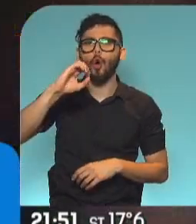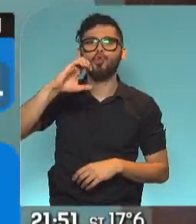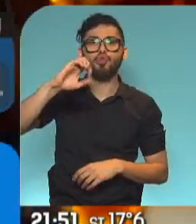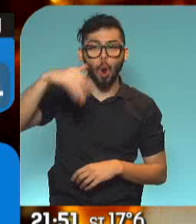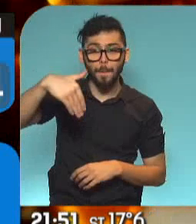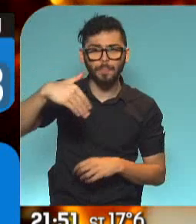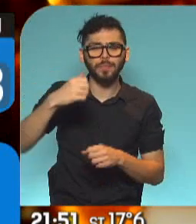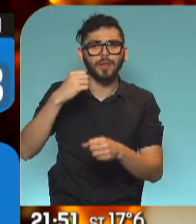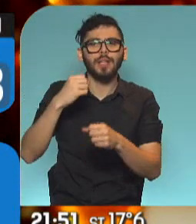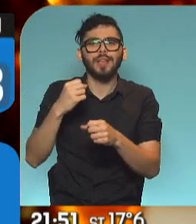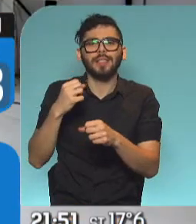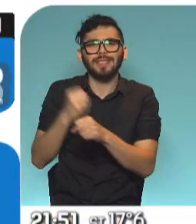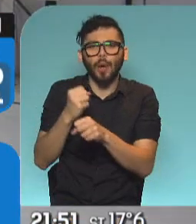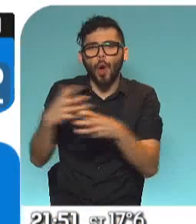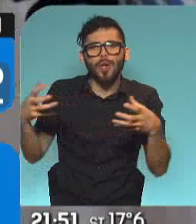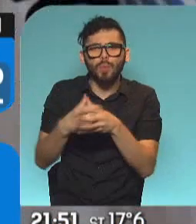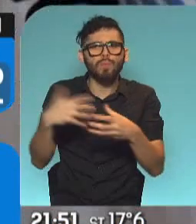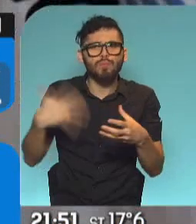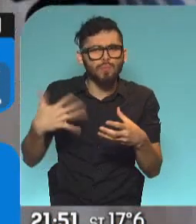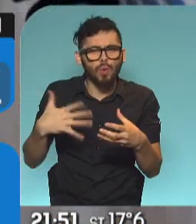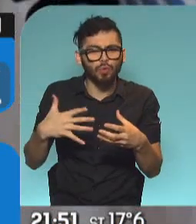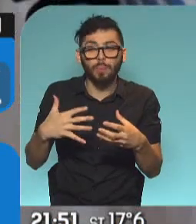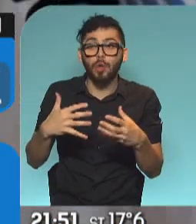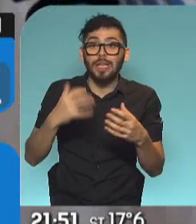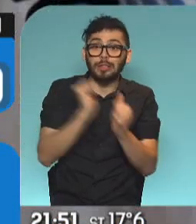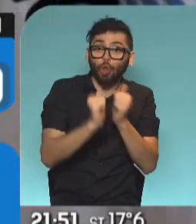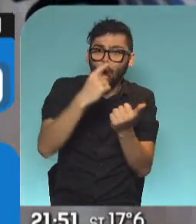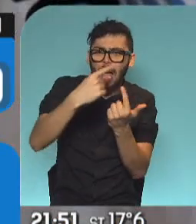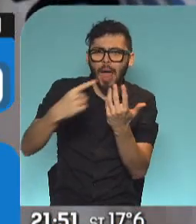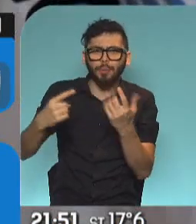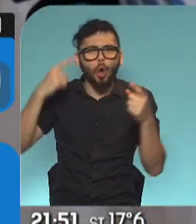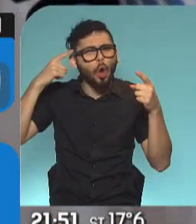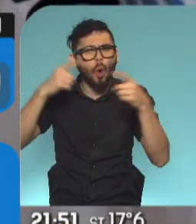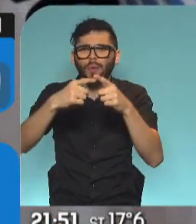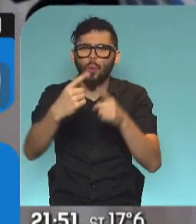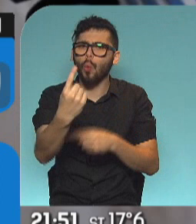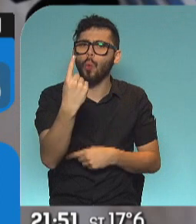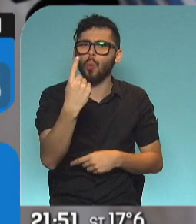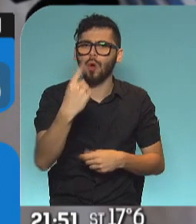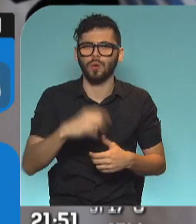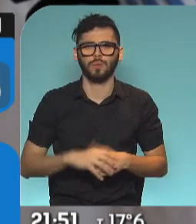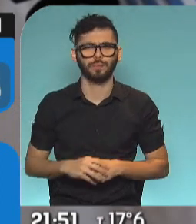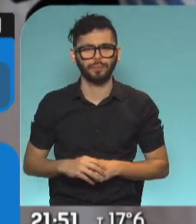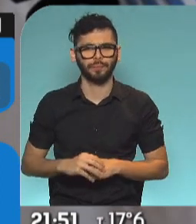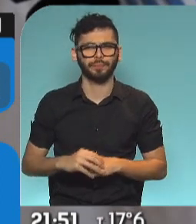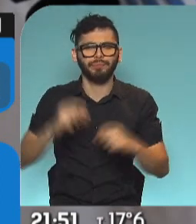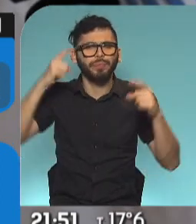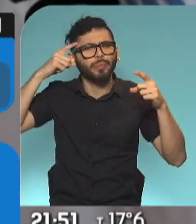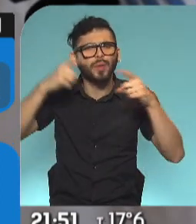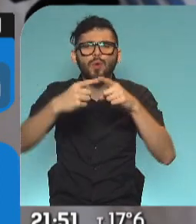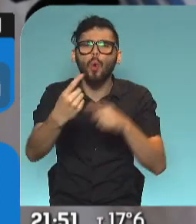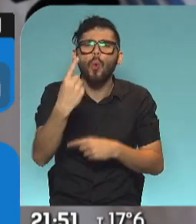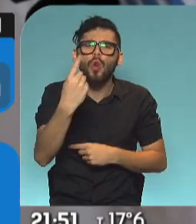diversas historias, pero con un objetivo común. El objetivo fundamental es poder llegar al